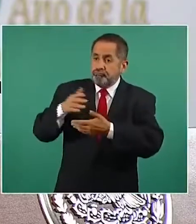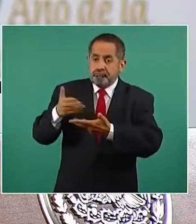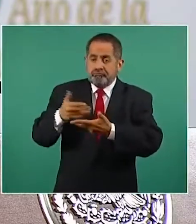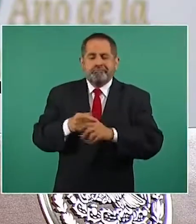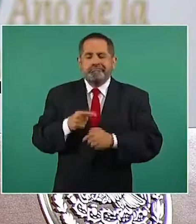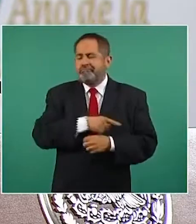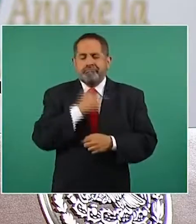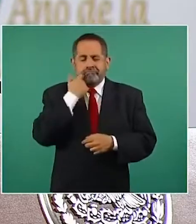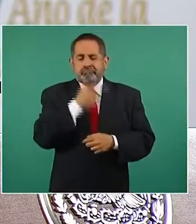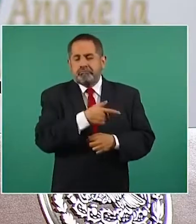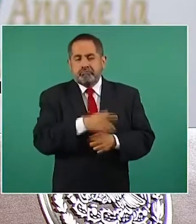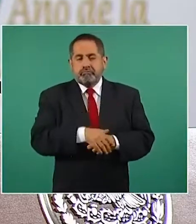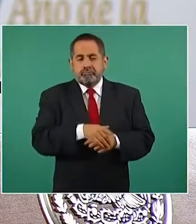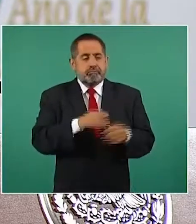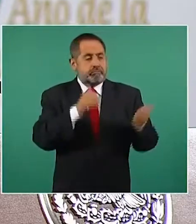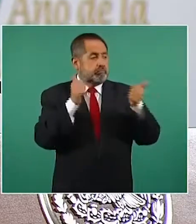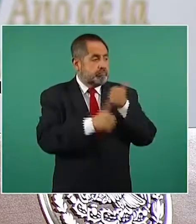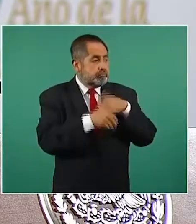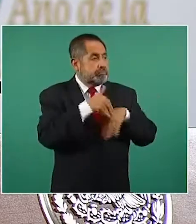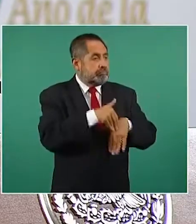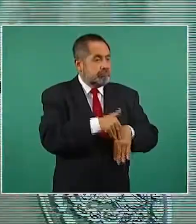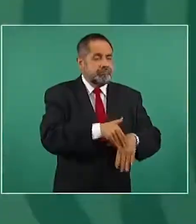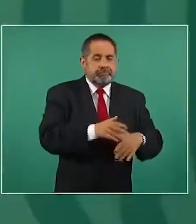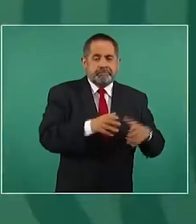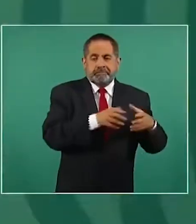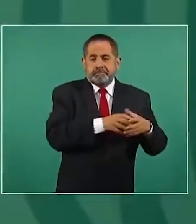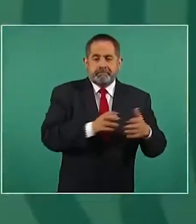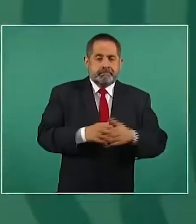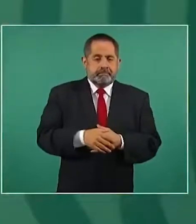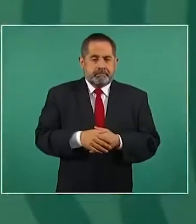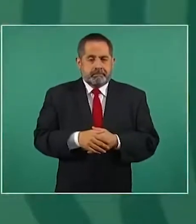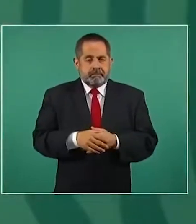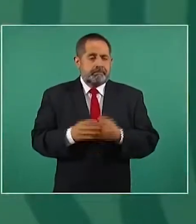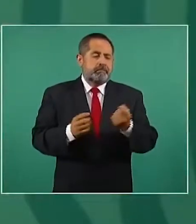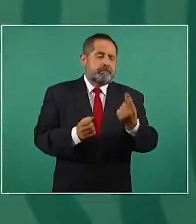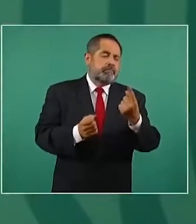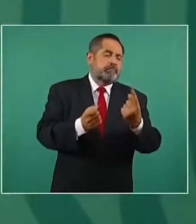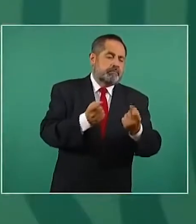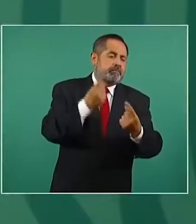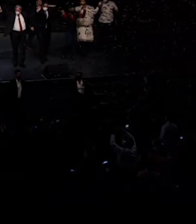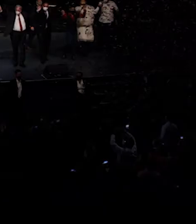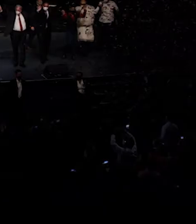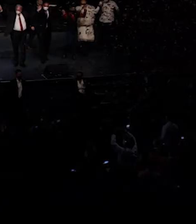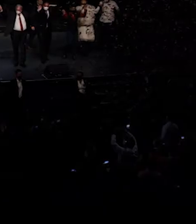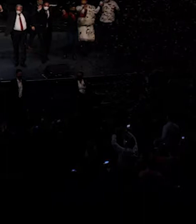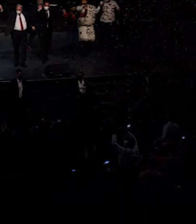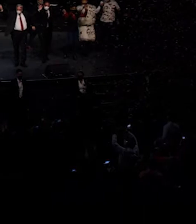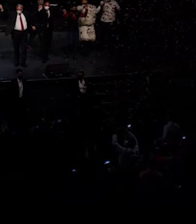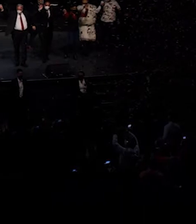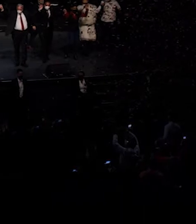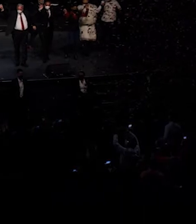los grupos e intereses creados, con honrosas excepciones.